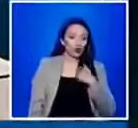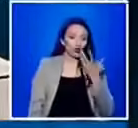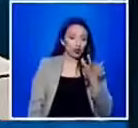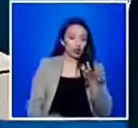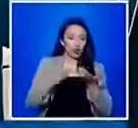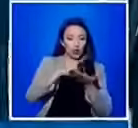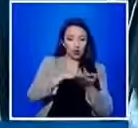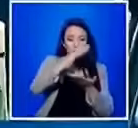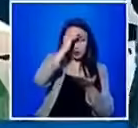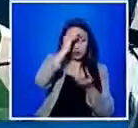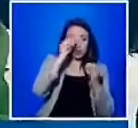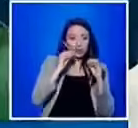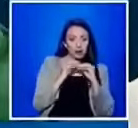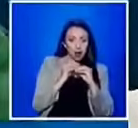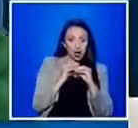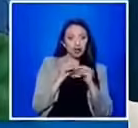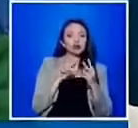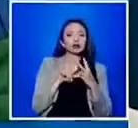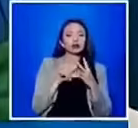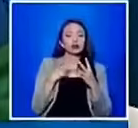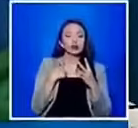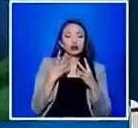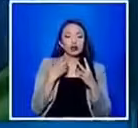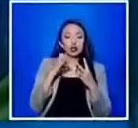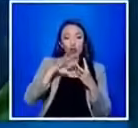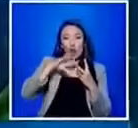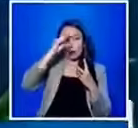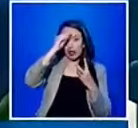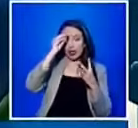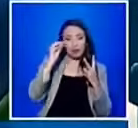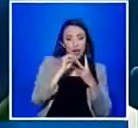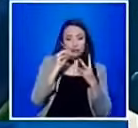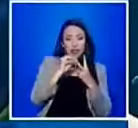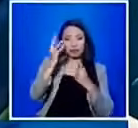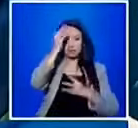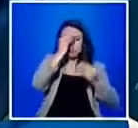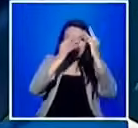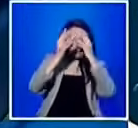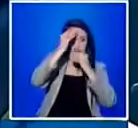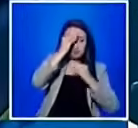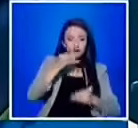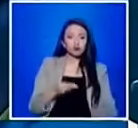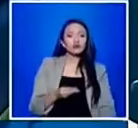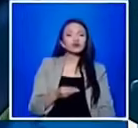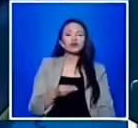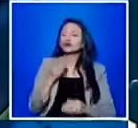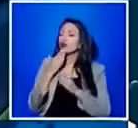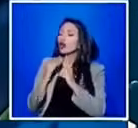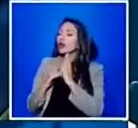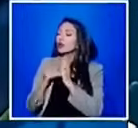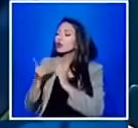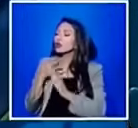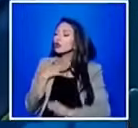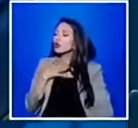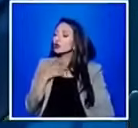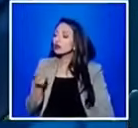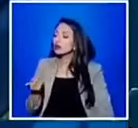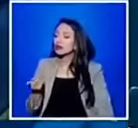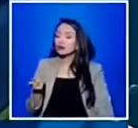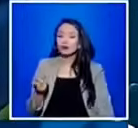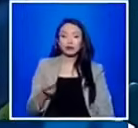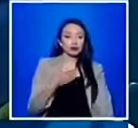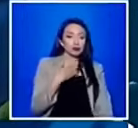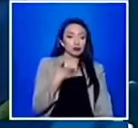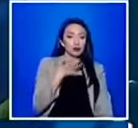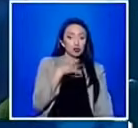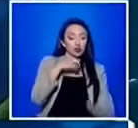Aprender mucho más, saber muchas más cosas. ¿De qué, por ejemplo? ¿Qué es lo que más te gusta aquí en la escuela?